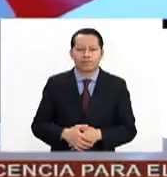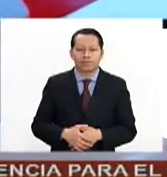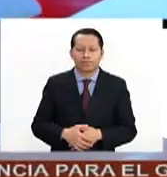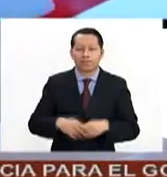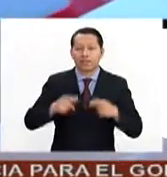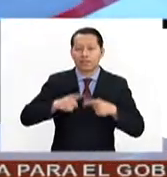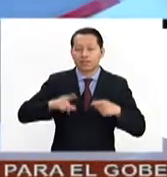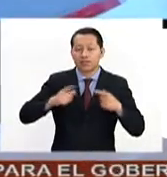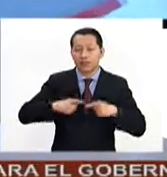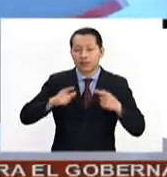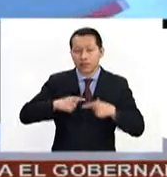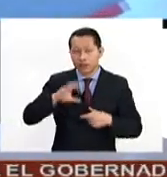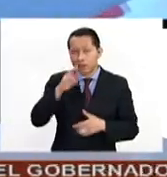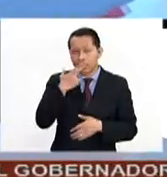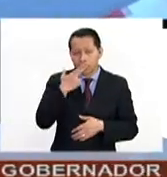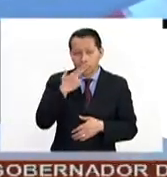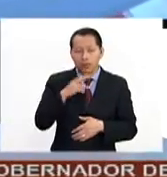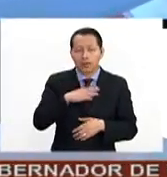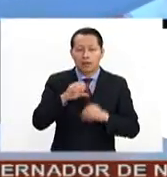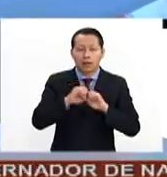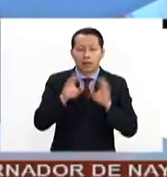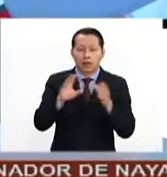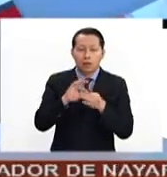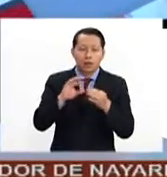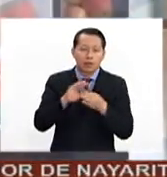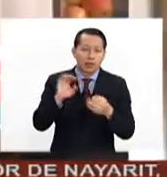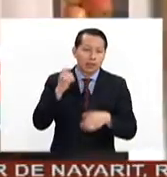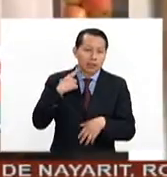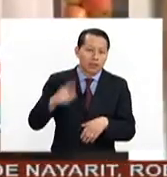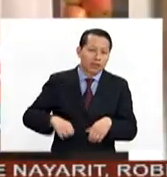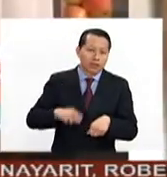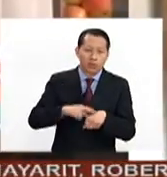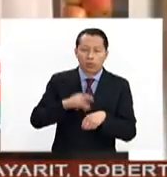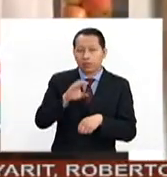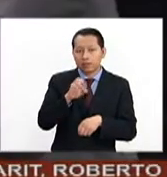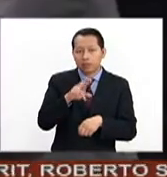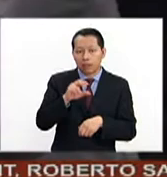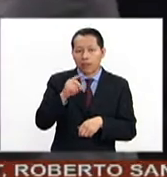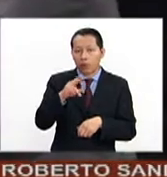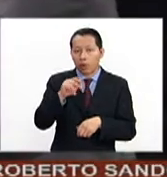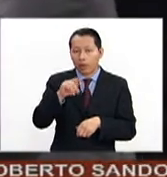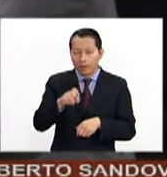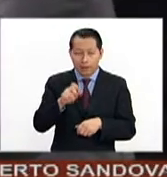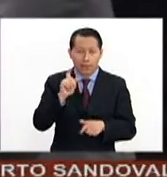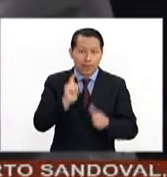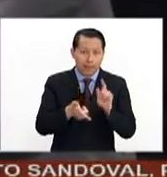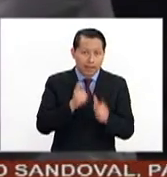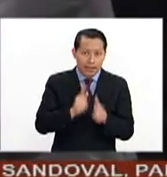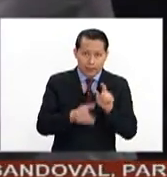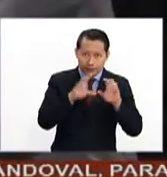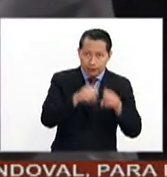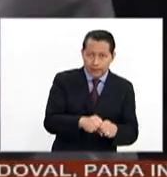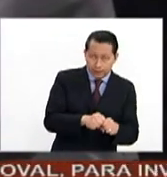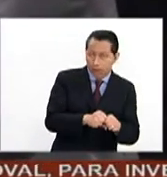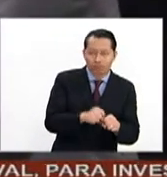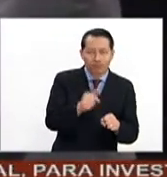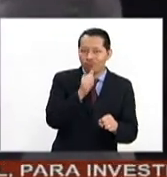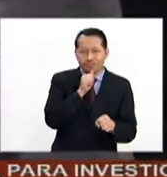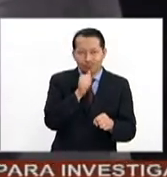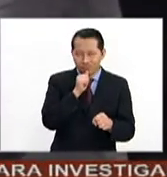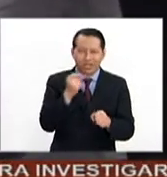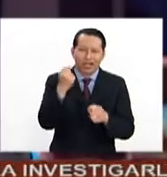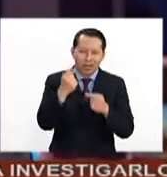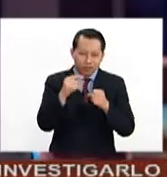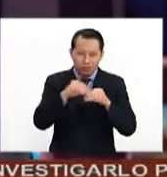La Fiscalía de Chihuahua aclaró que el exgobernador César Duarte no fue capturado en Texas como circulaba en algunos medios